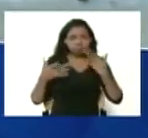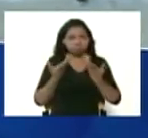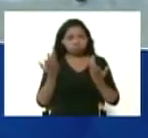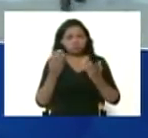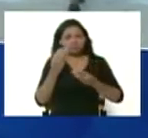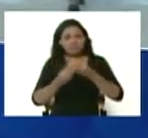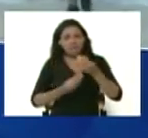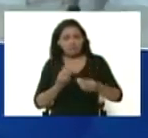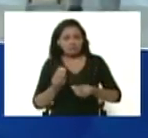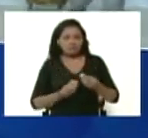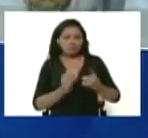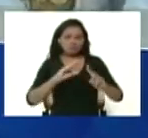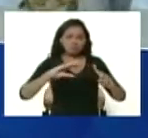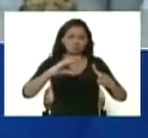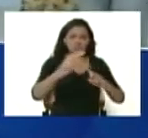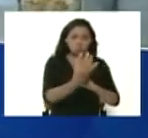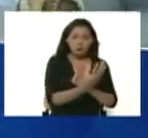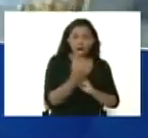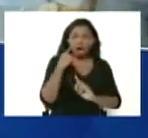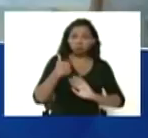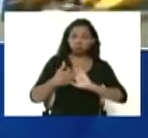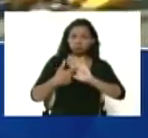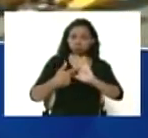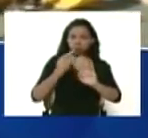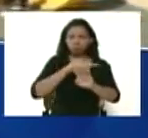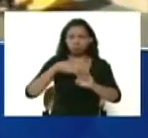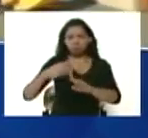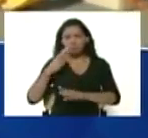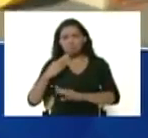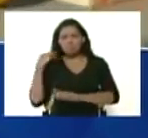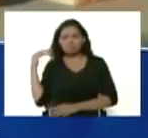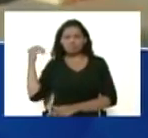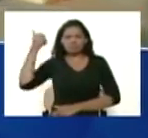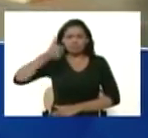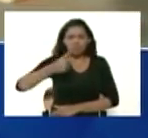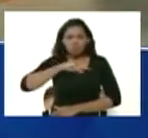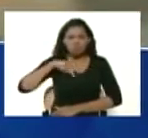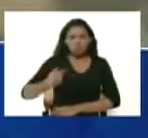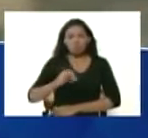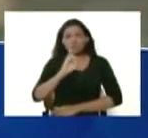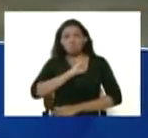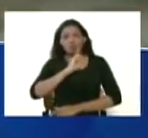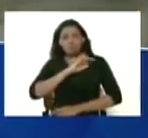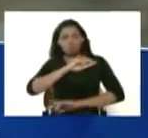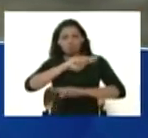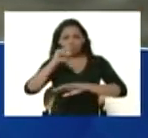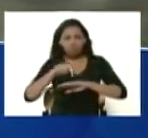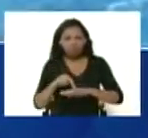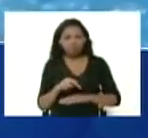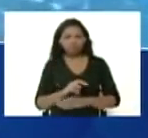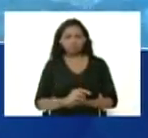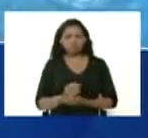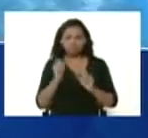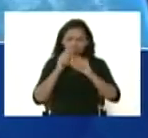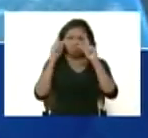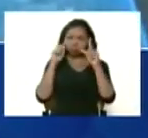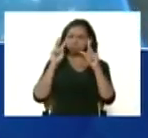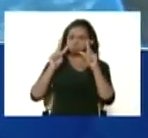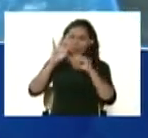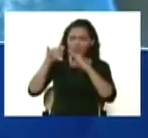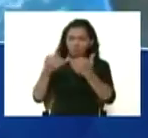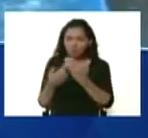cultural que demuestra una gran identidad nacional. Es impresionante ver